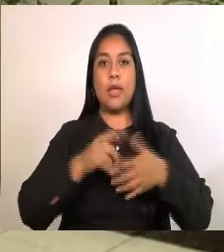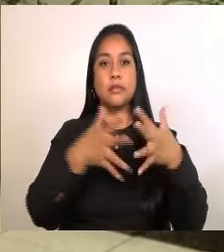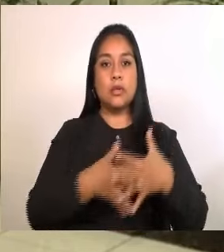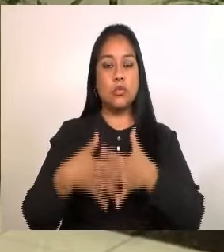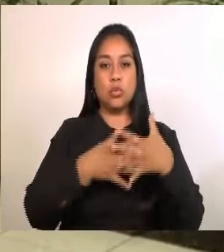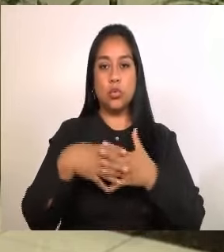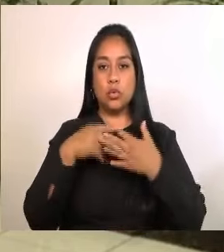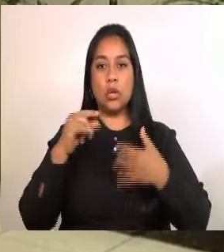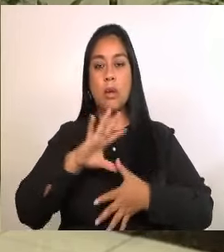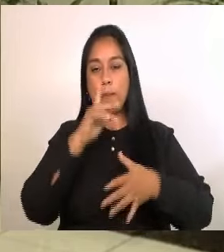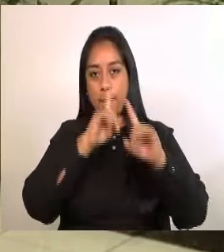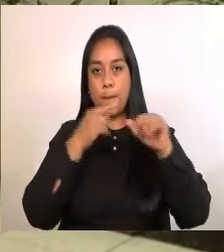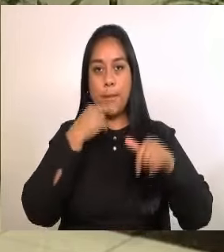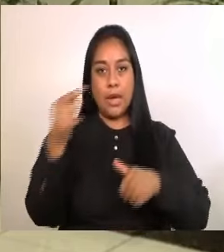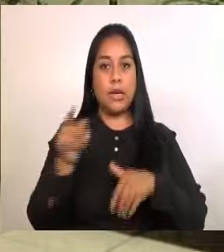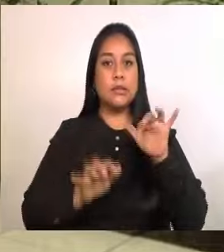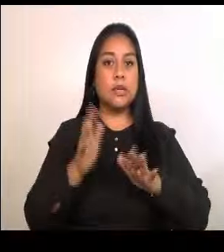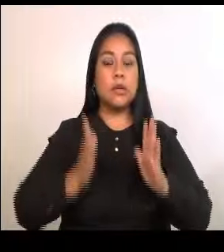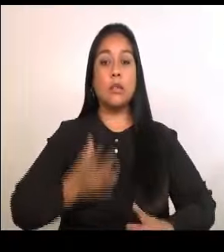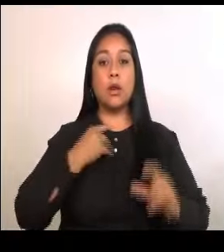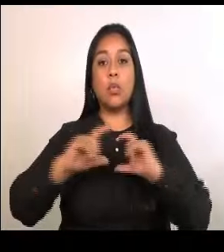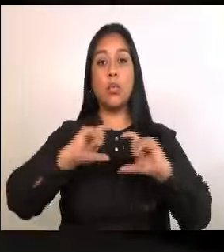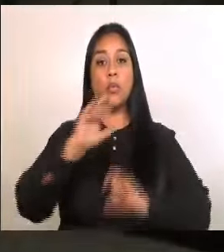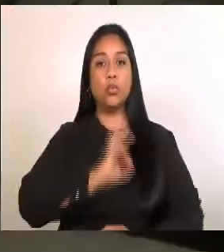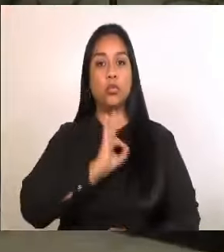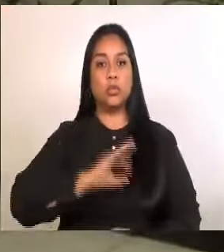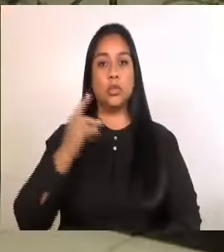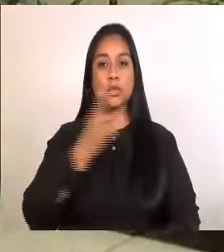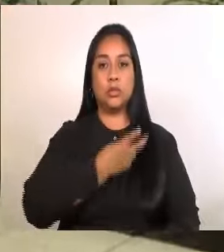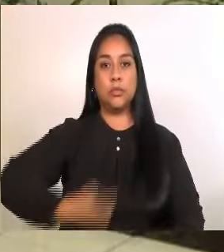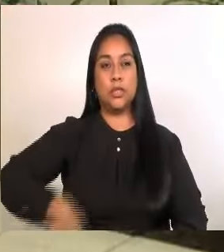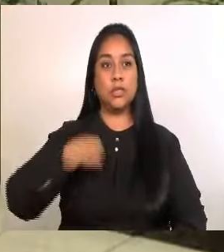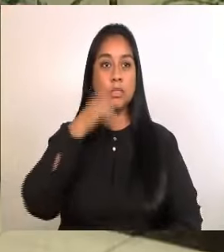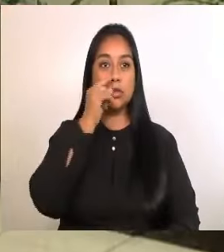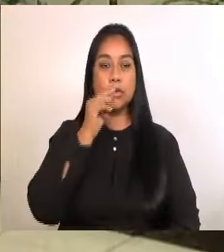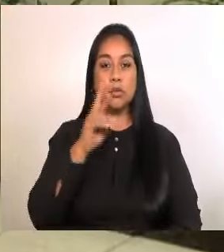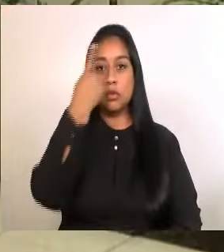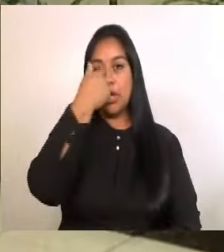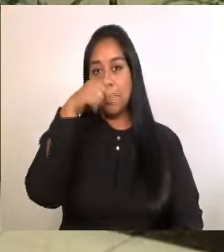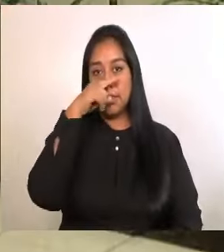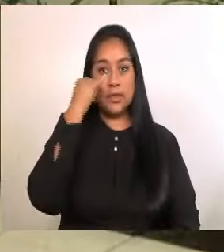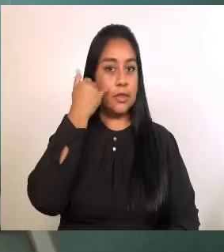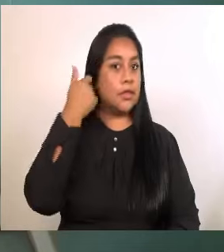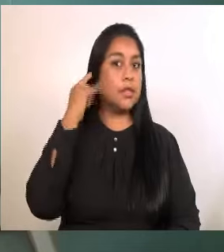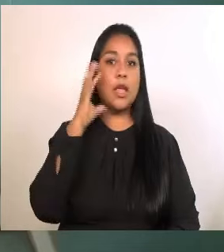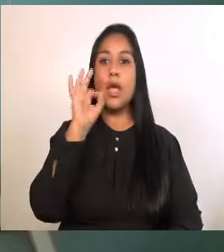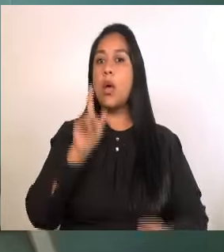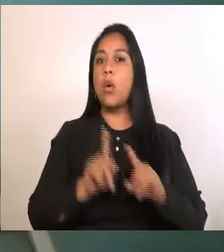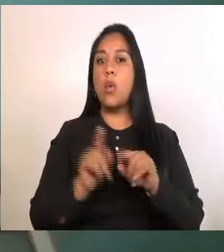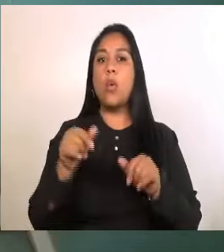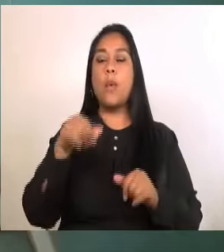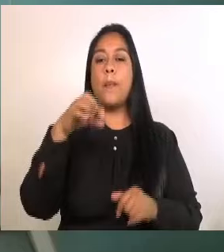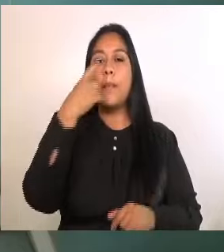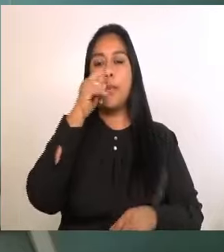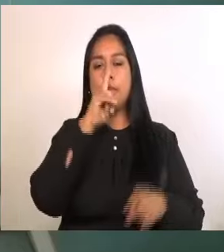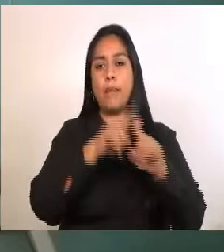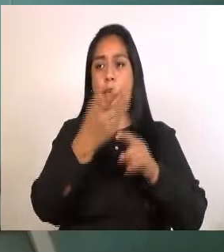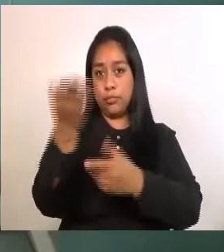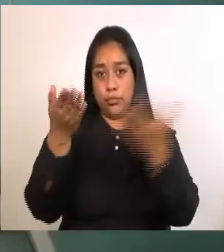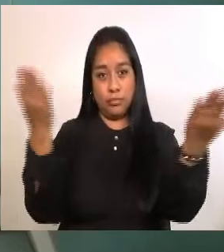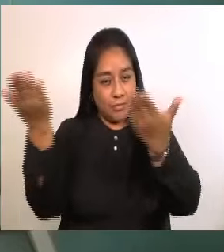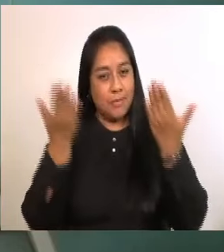Unidos de América, así como al secretario de Comunicación Social de la Presidencia, el señor Santiago Palomo. Y les damos la cordial bienvenida a ustedes, amigos de